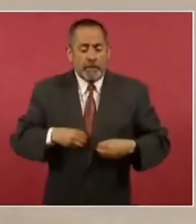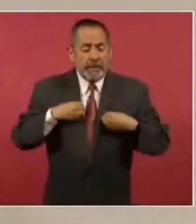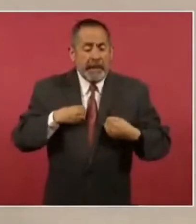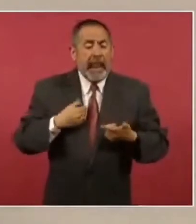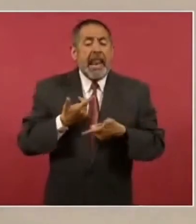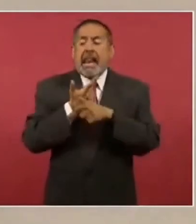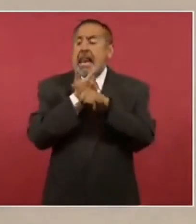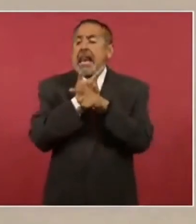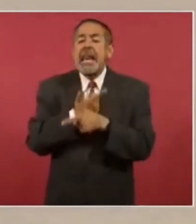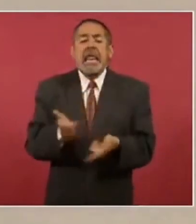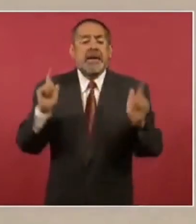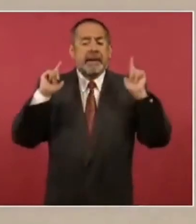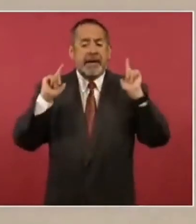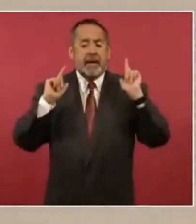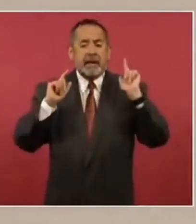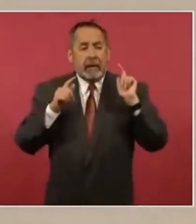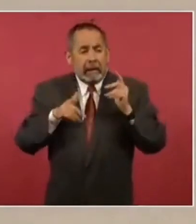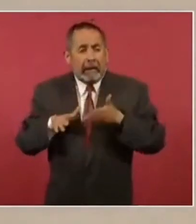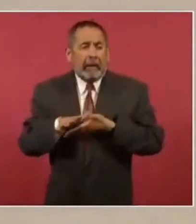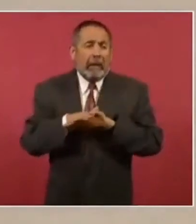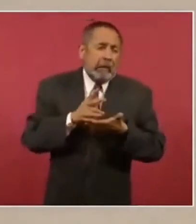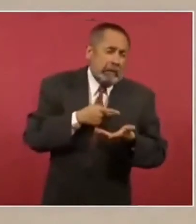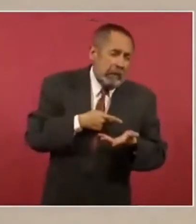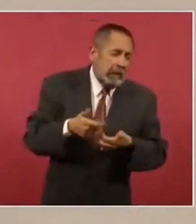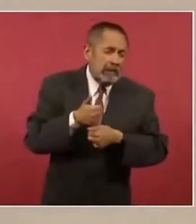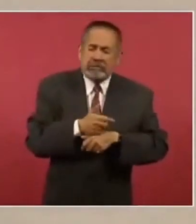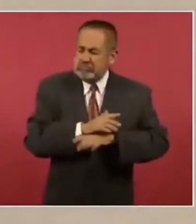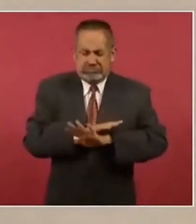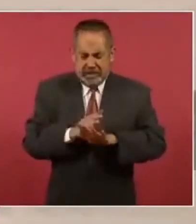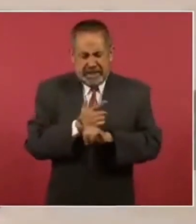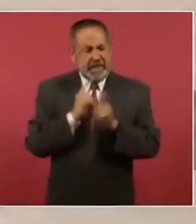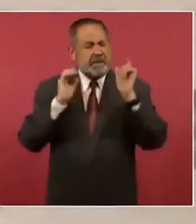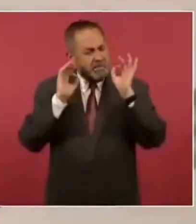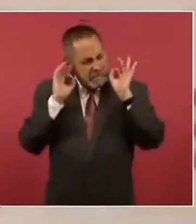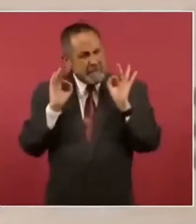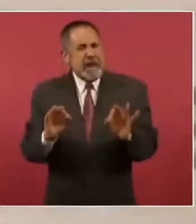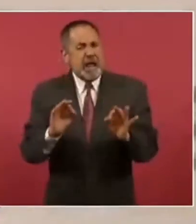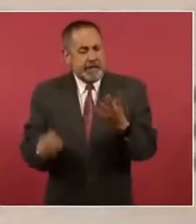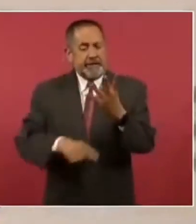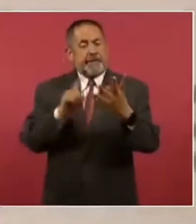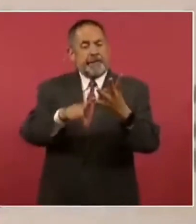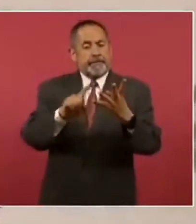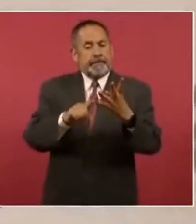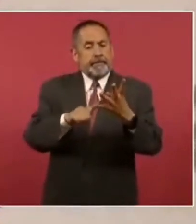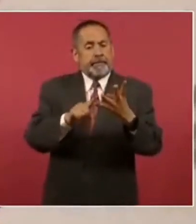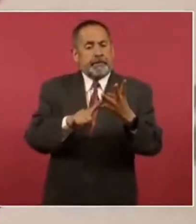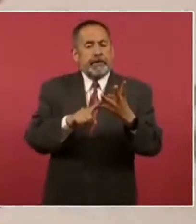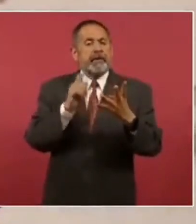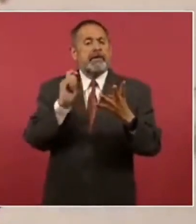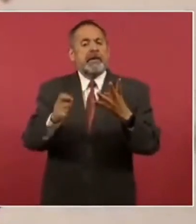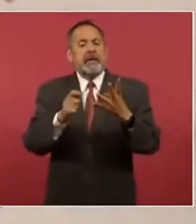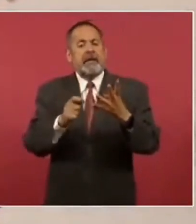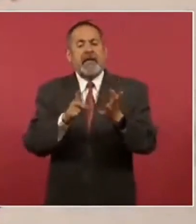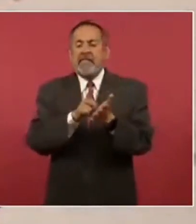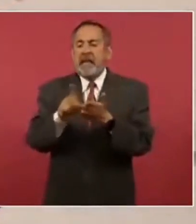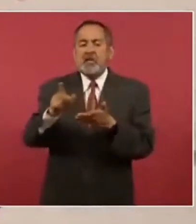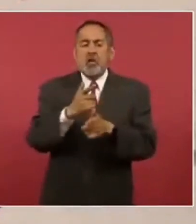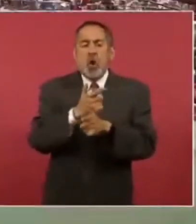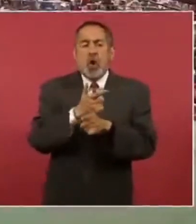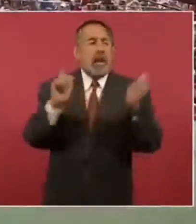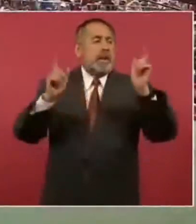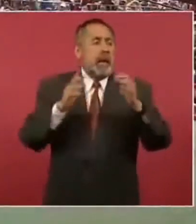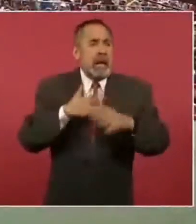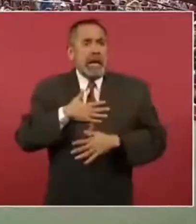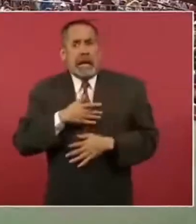libres de miseria y el derecho a vivir libre de temor.